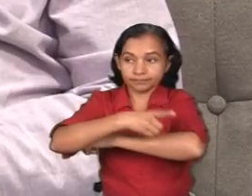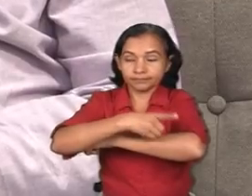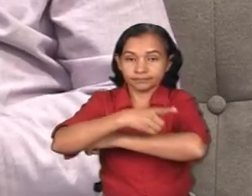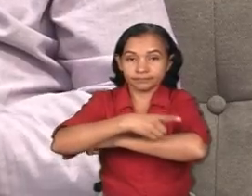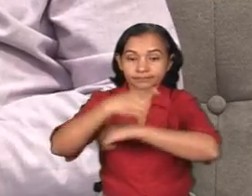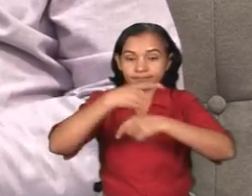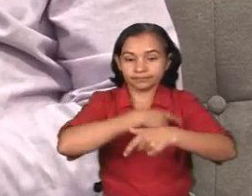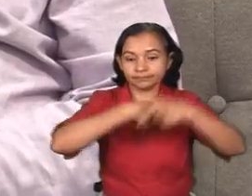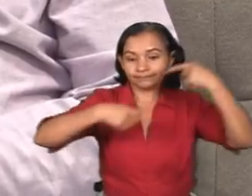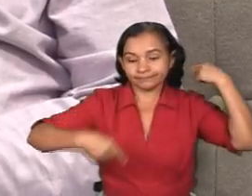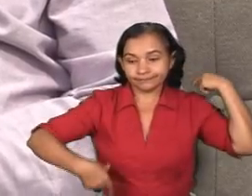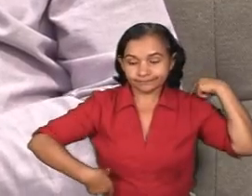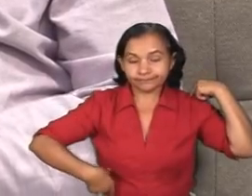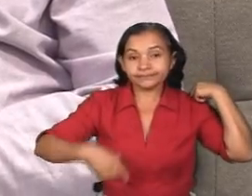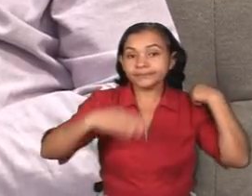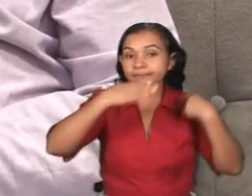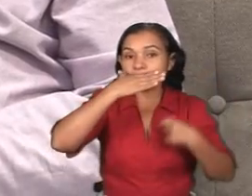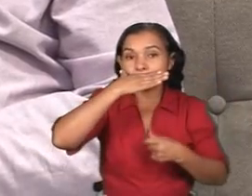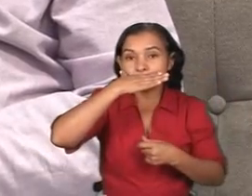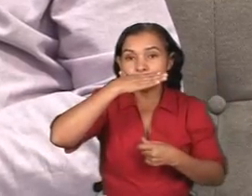con el Frente Sandinista al gobierno,